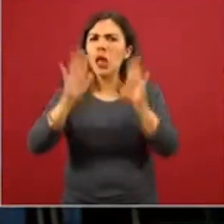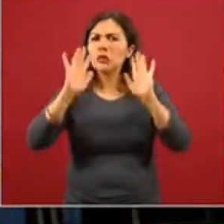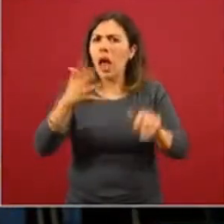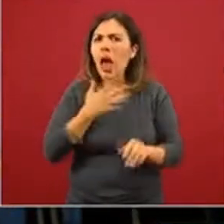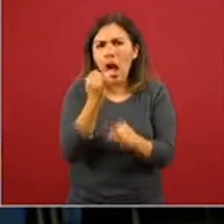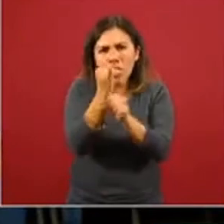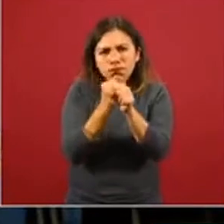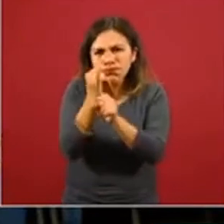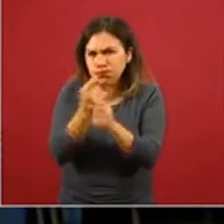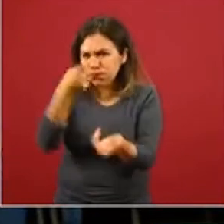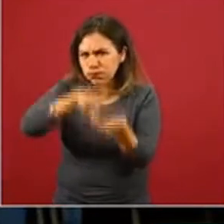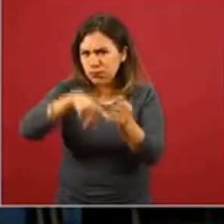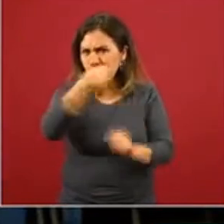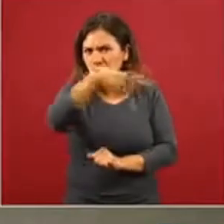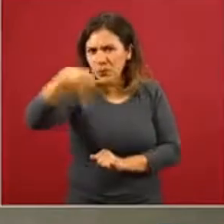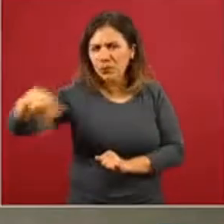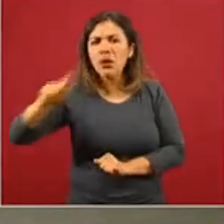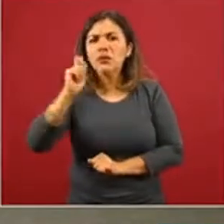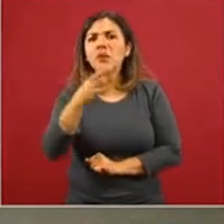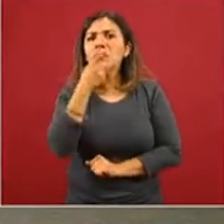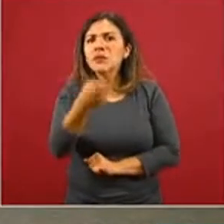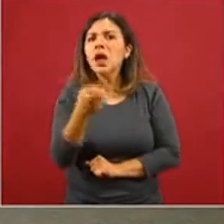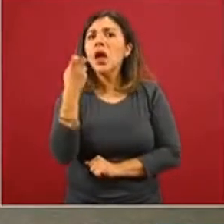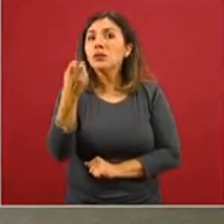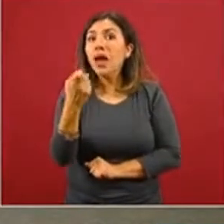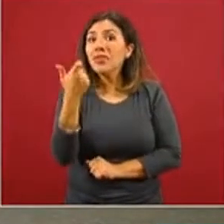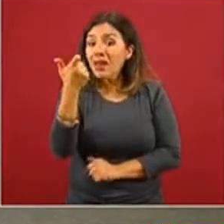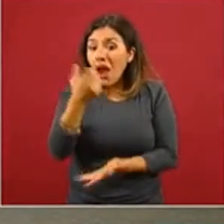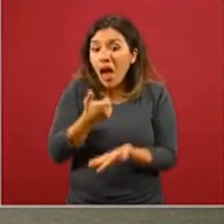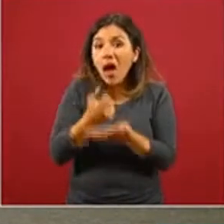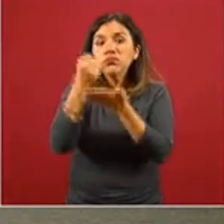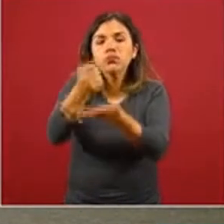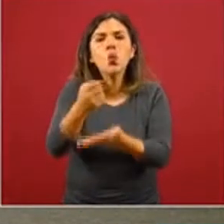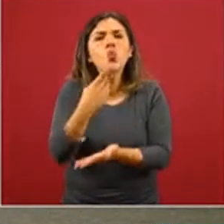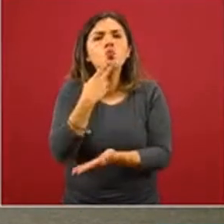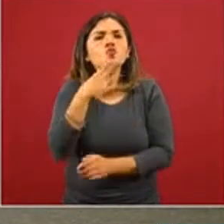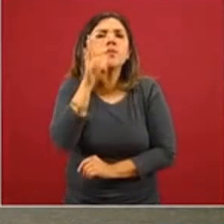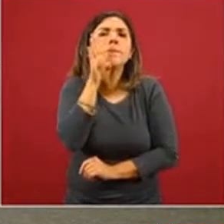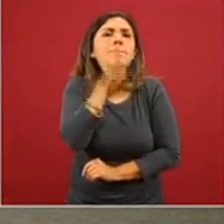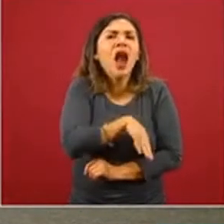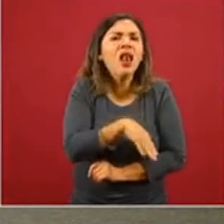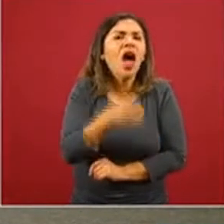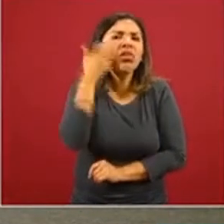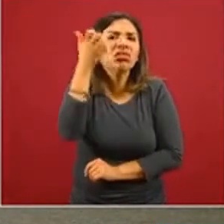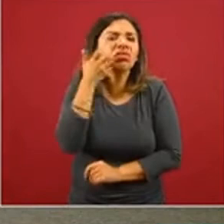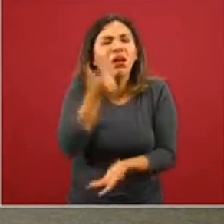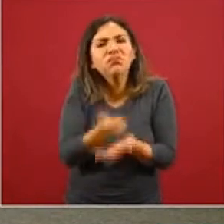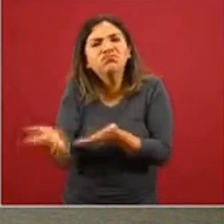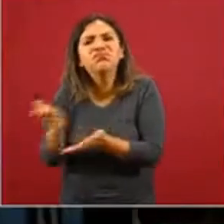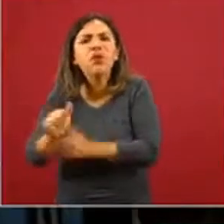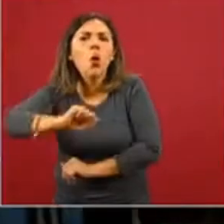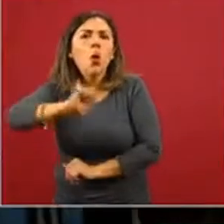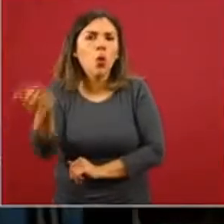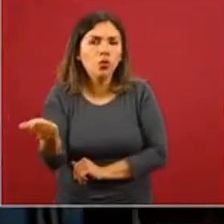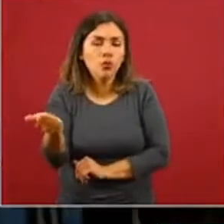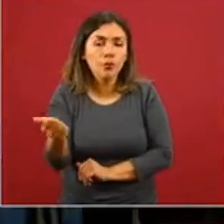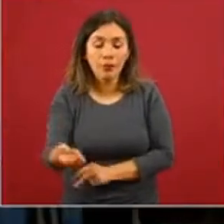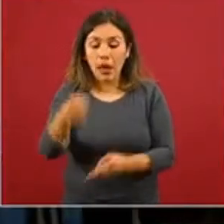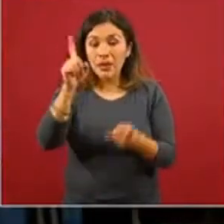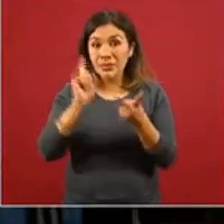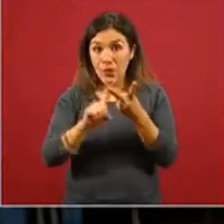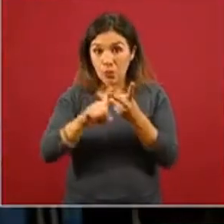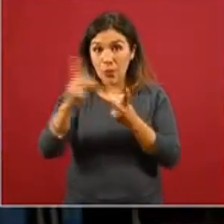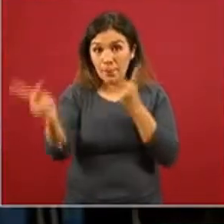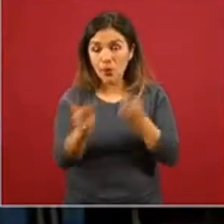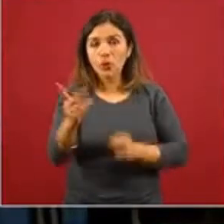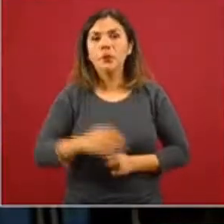hay investigaciones internas que hablan del mal uso de los cheques que se le iban a dar a estos médicos. Y la segunda